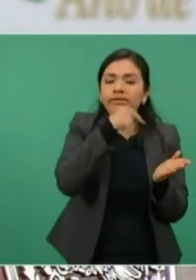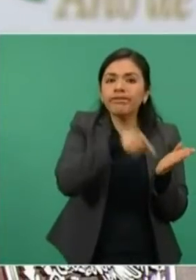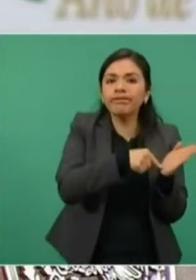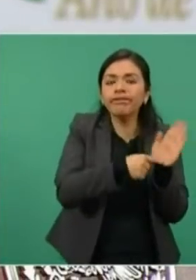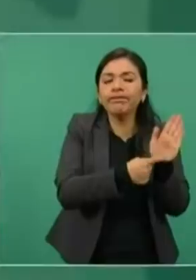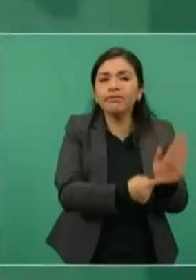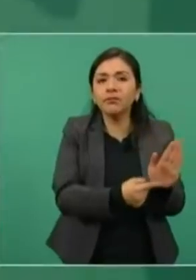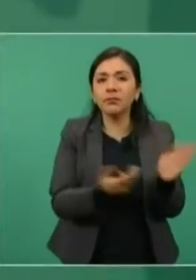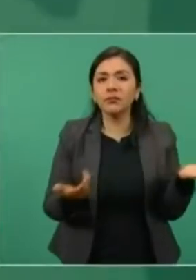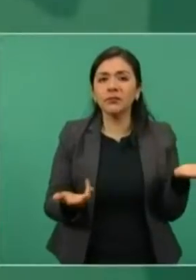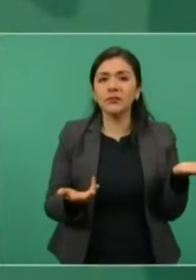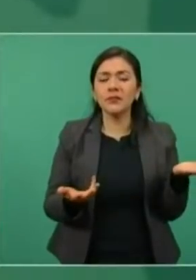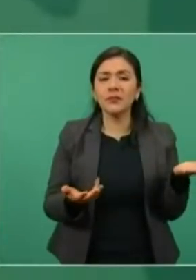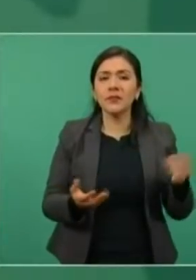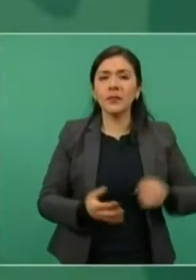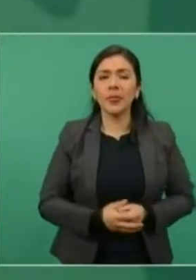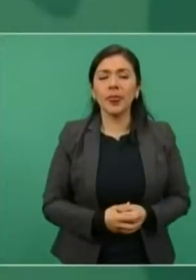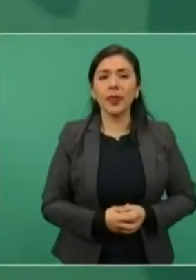qué